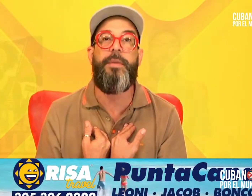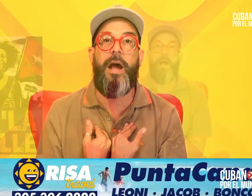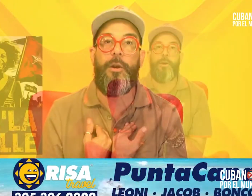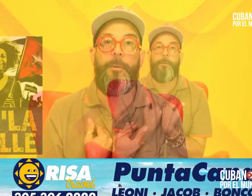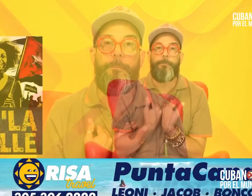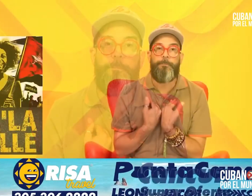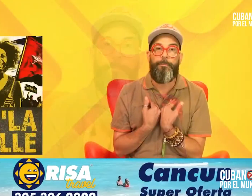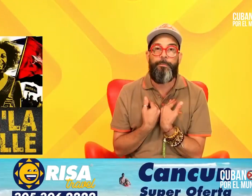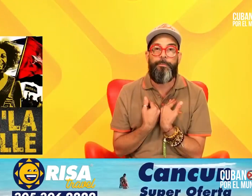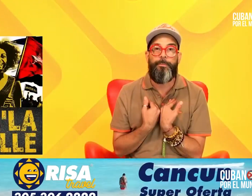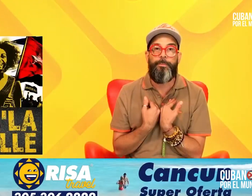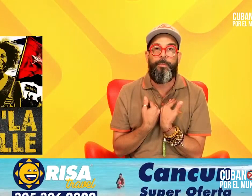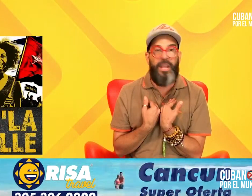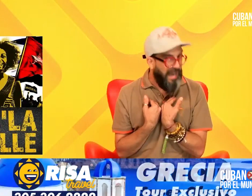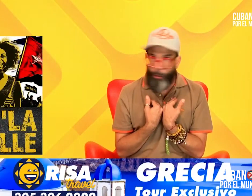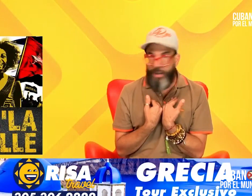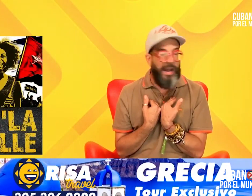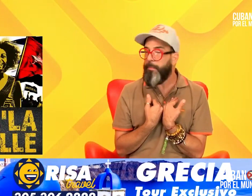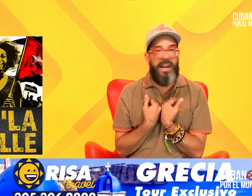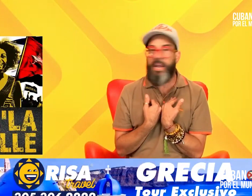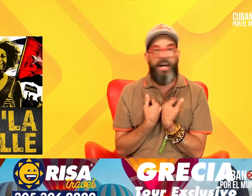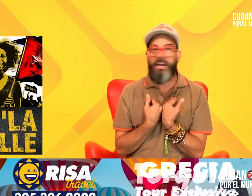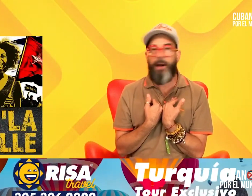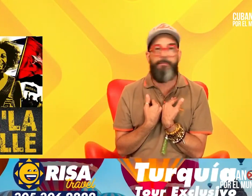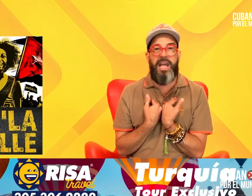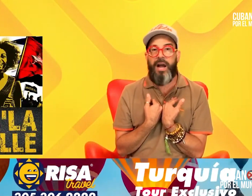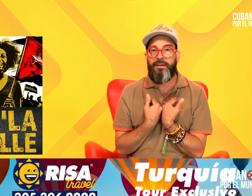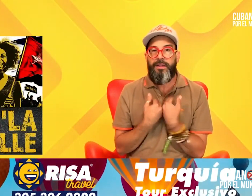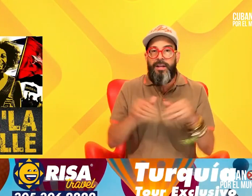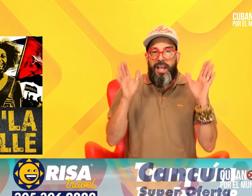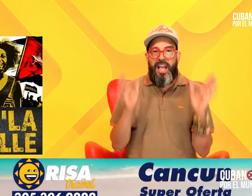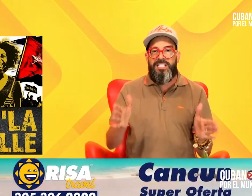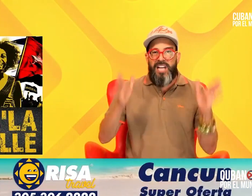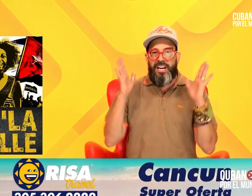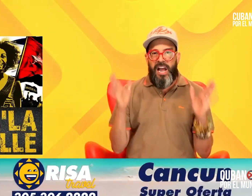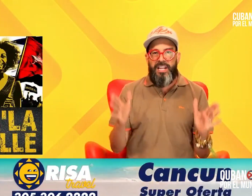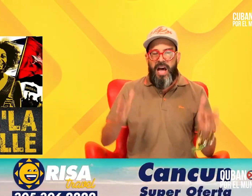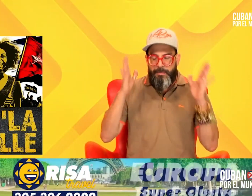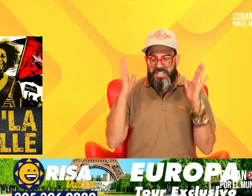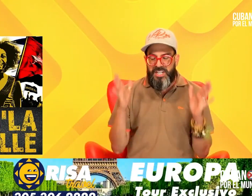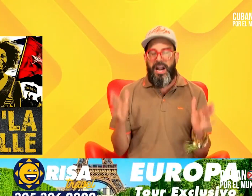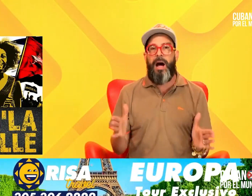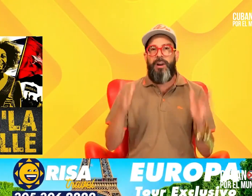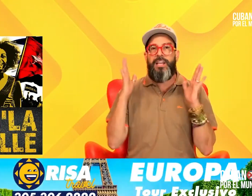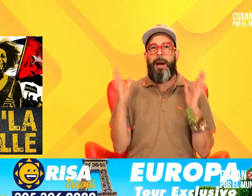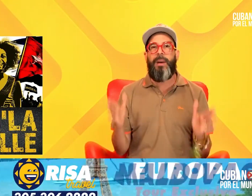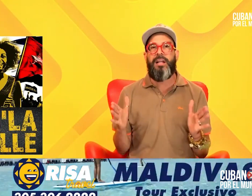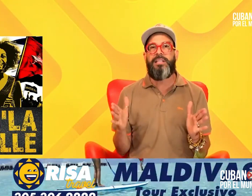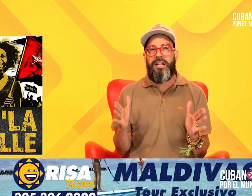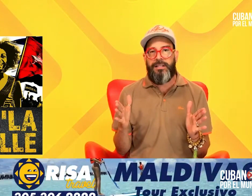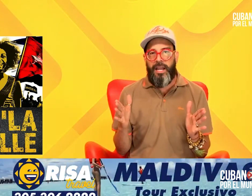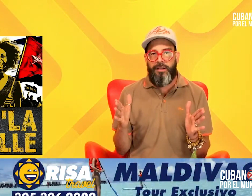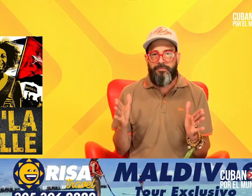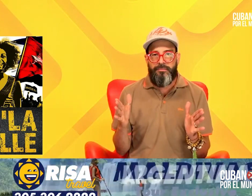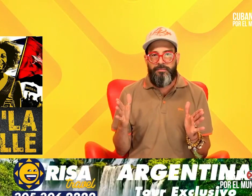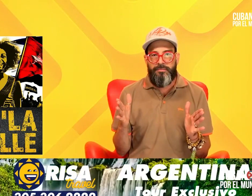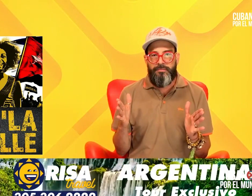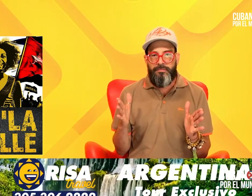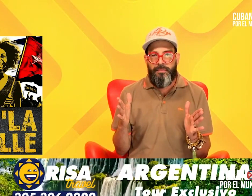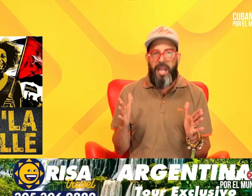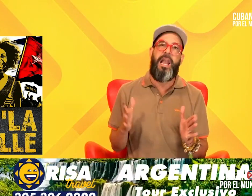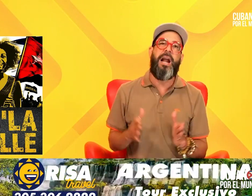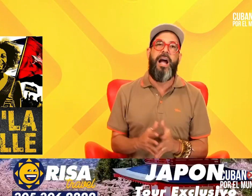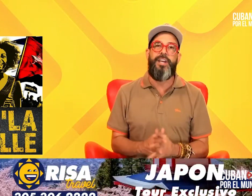para cambiarlo y la única manera de cambiar esa realidad miserable y aplastante